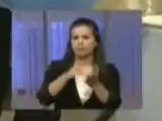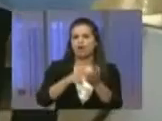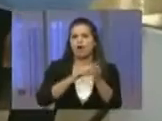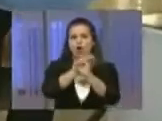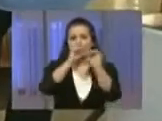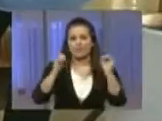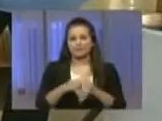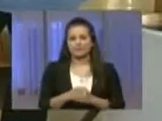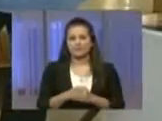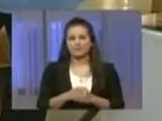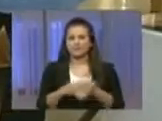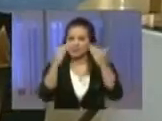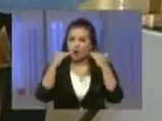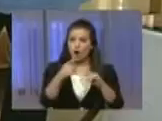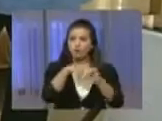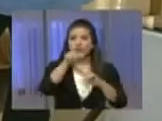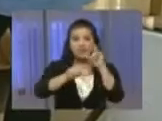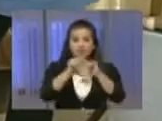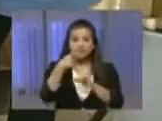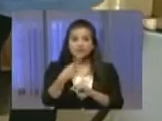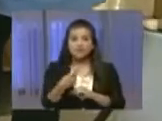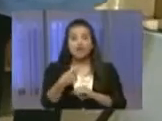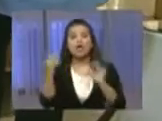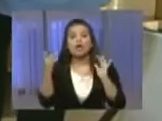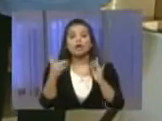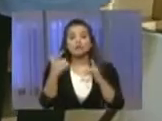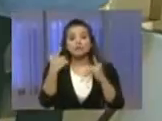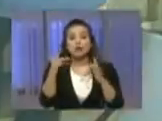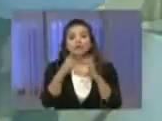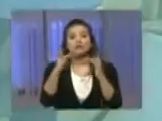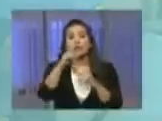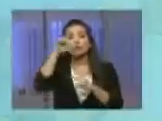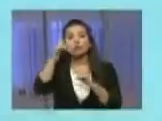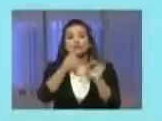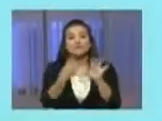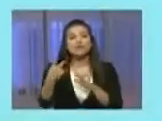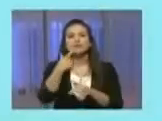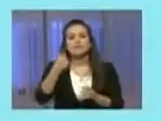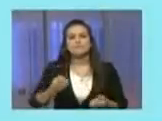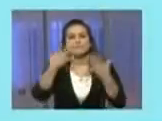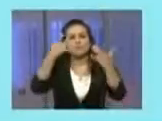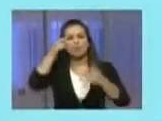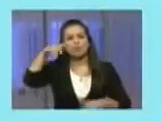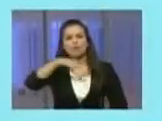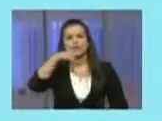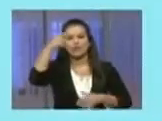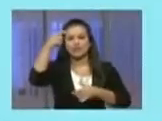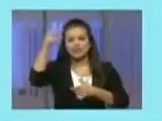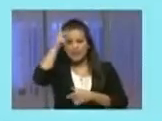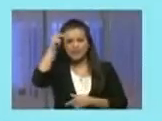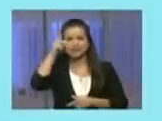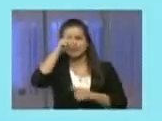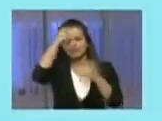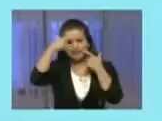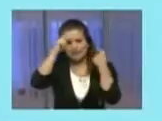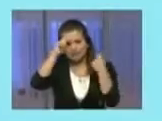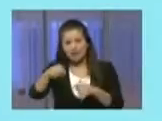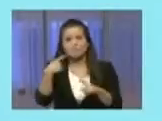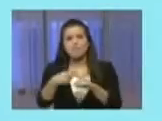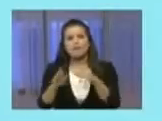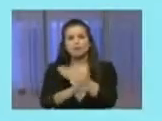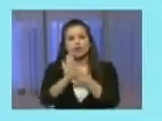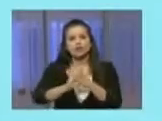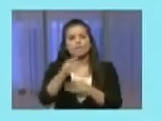Muñoz contacto con maduro 63 vivan nuestros pueblos indígenas reivindicados por Chávez y protegidos por nuestro presidente